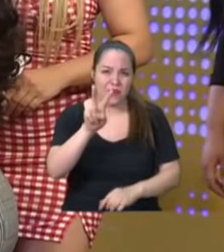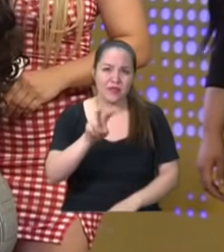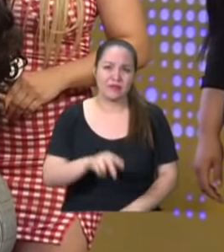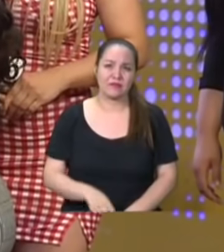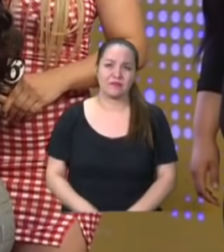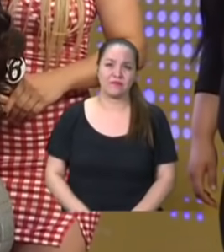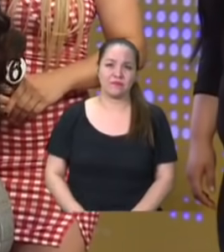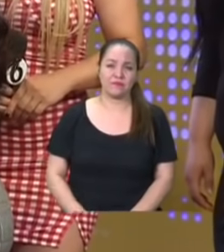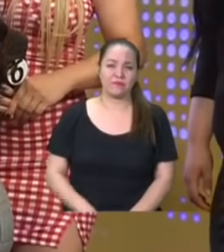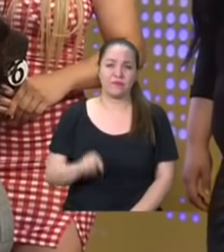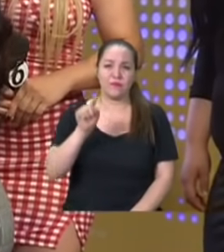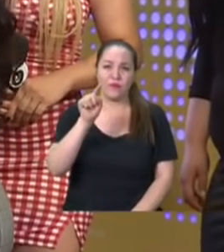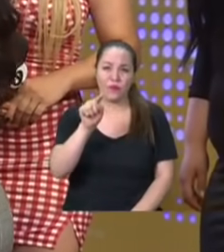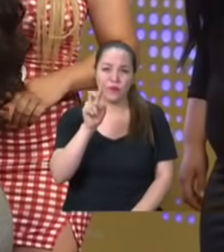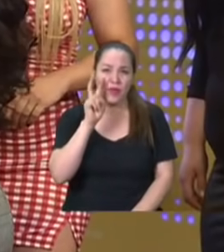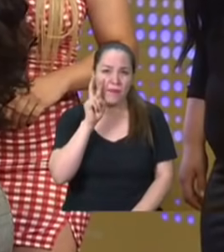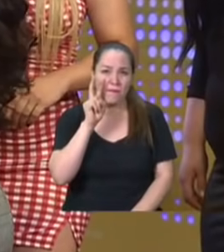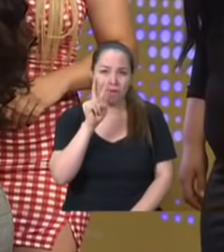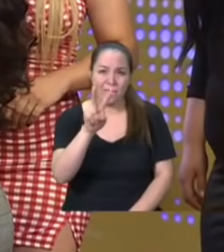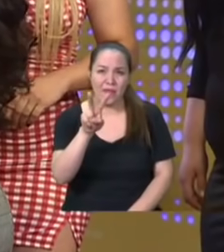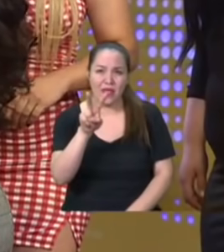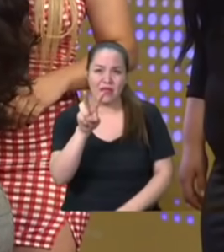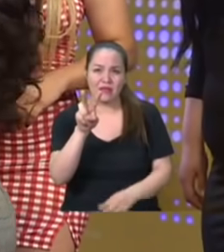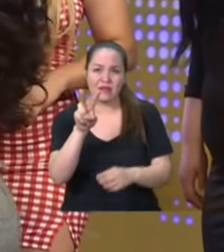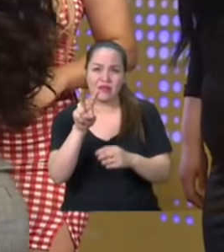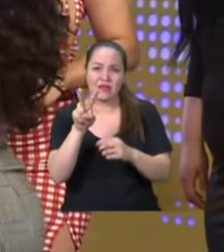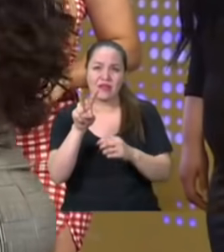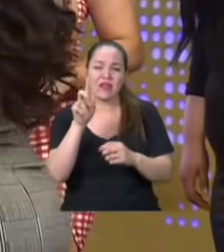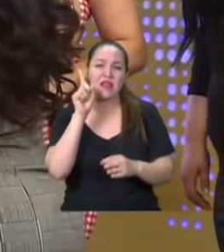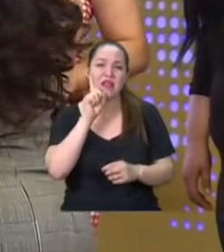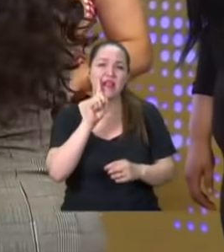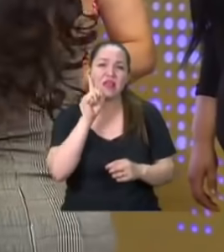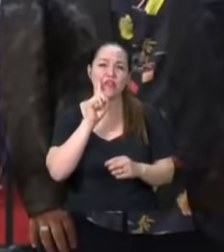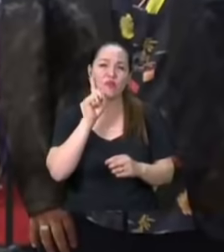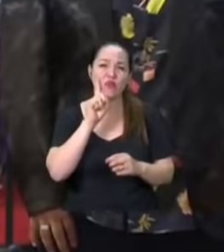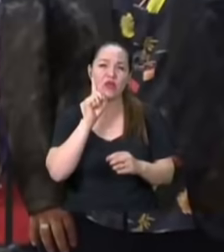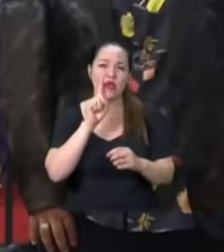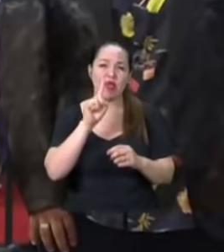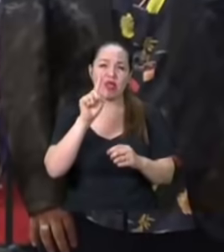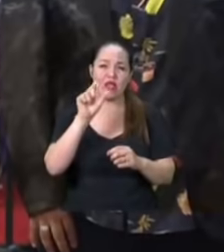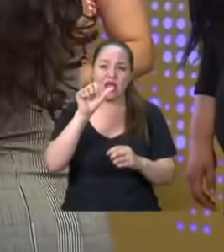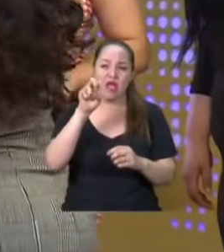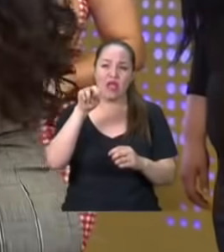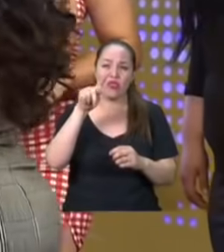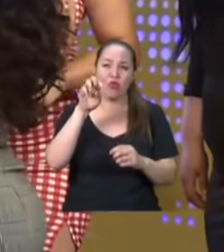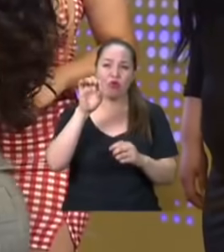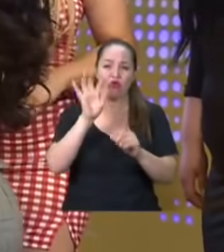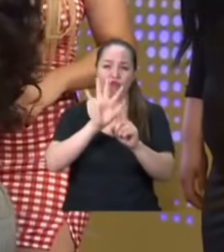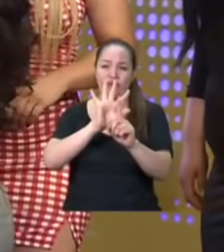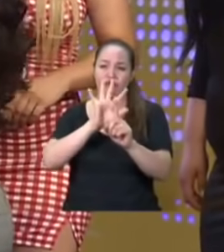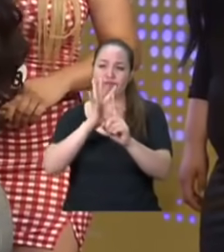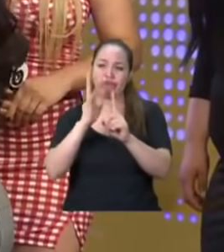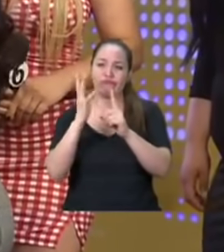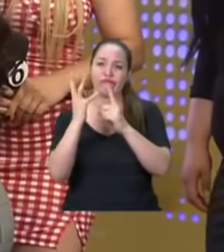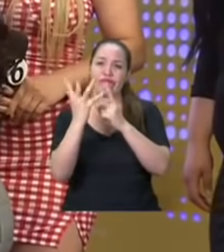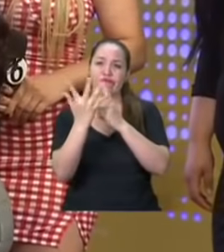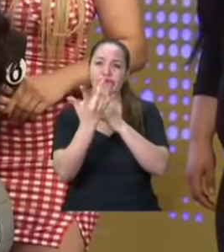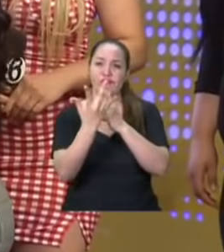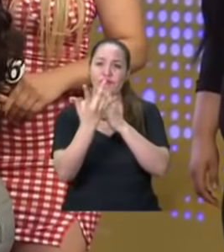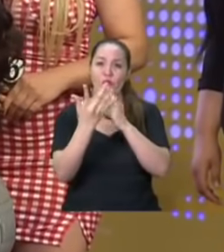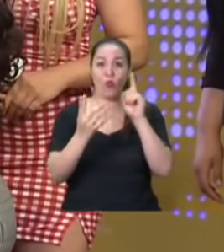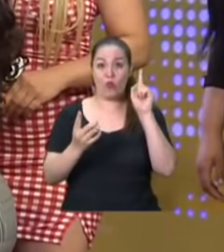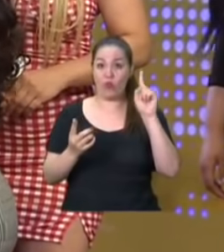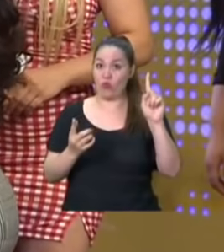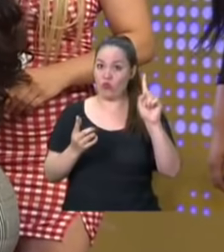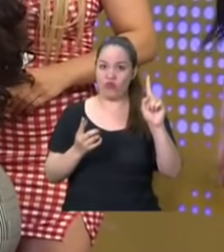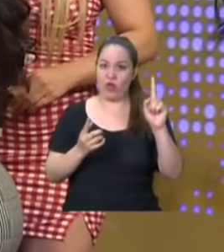Vean ustedes quiénes son las chicas que rodean a Altonio. Son todas. menos una. ¿Quién? Regresa